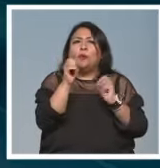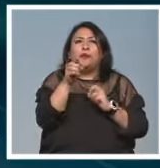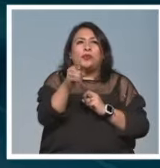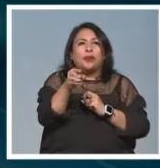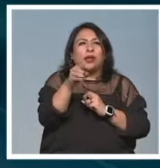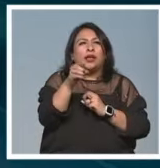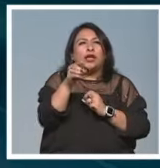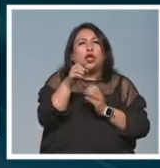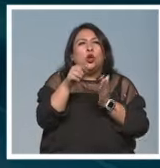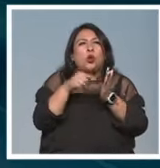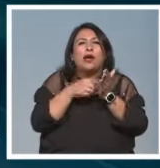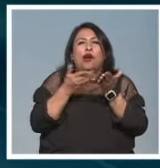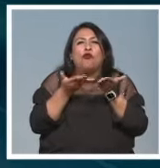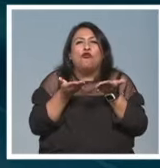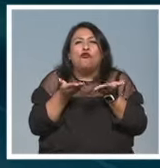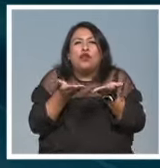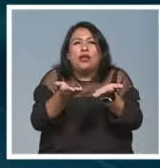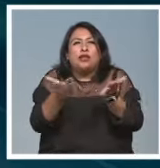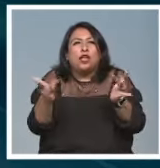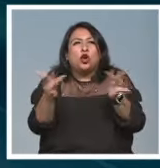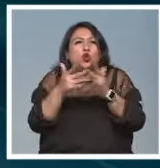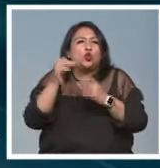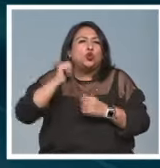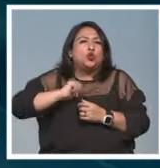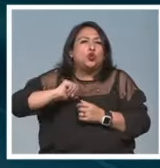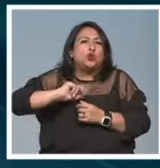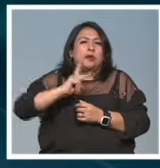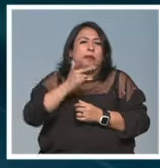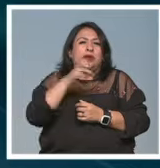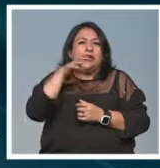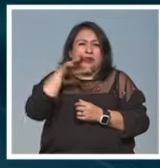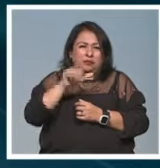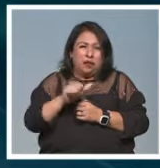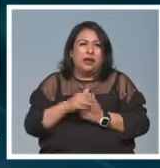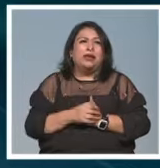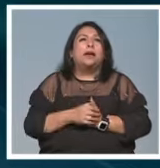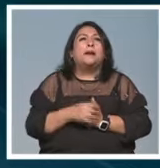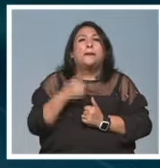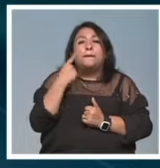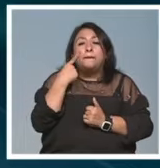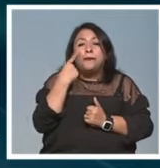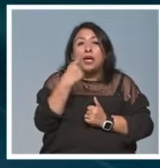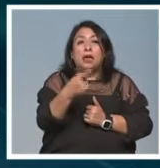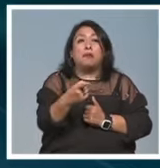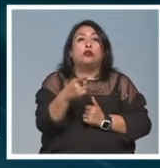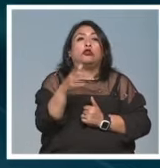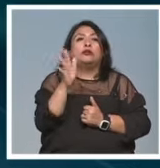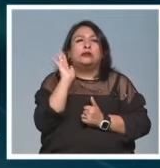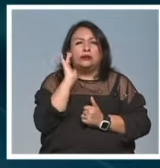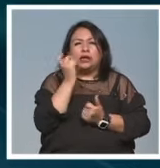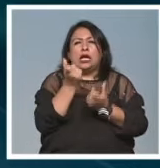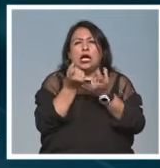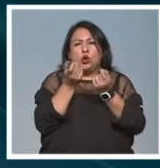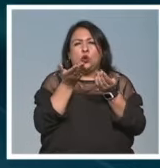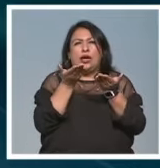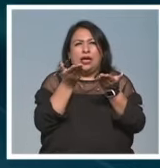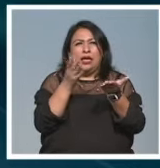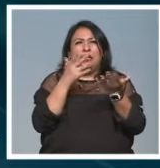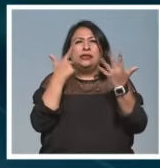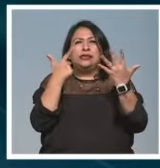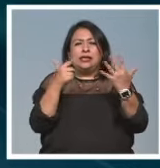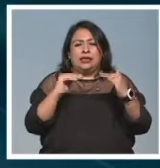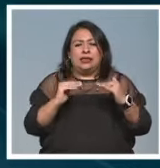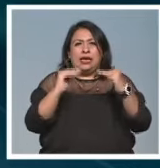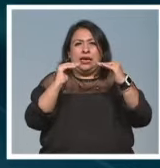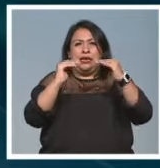espacio liminar de ofrenda que tiene una conexión prehispánica directamente, ¿no? Vemos, por ejemplo, que aunque en algunos altares hay 7 niveles,